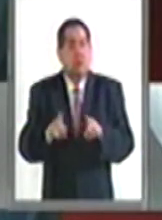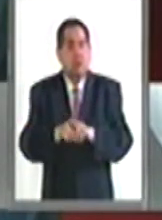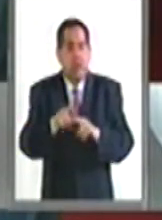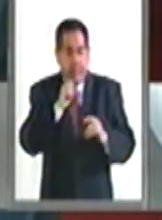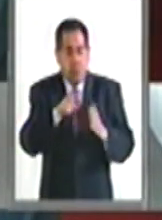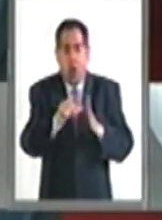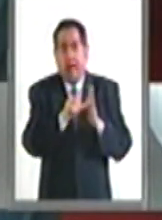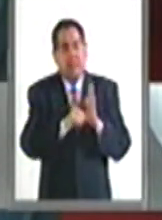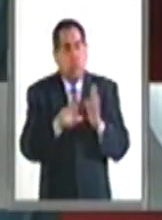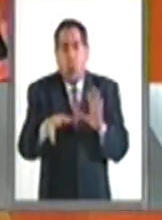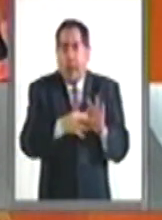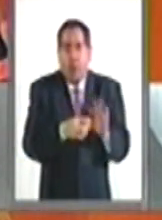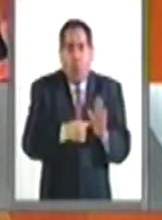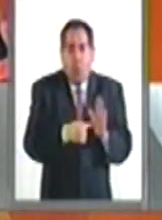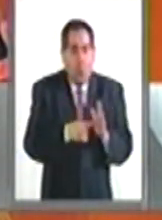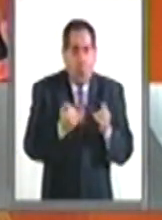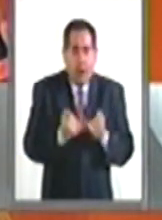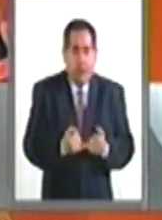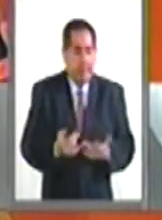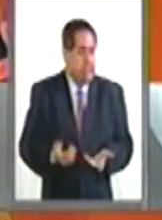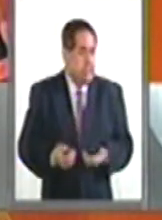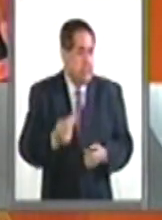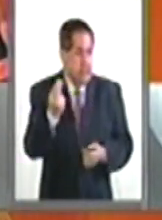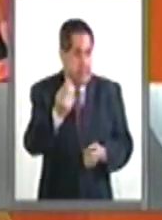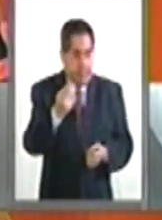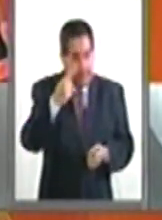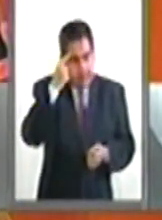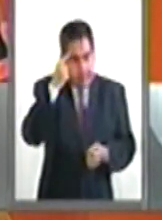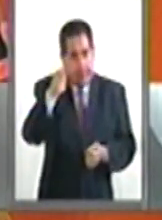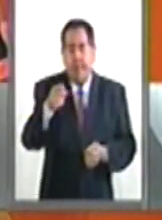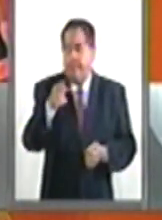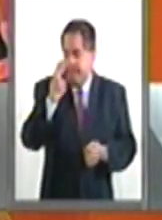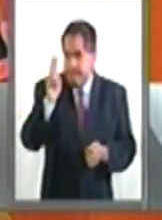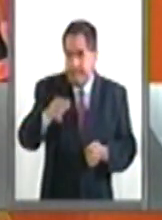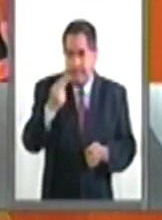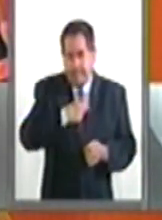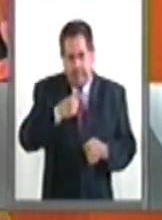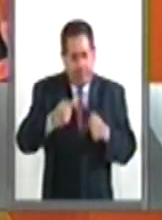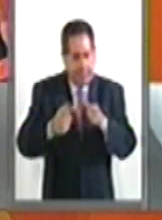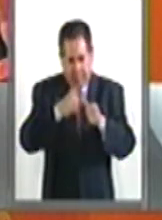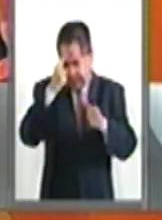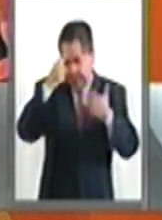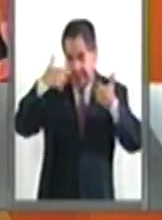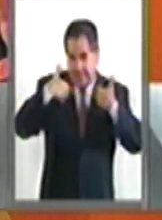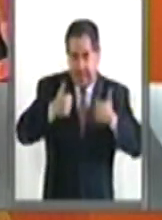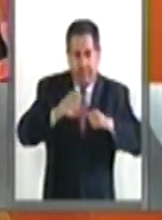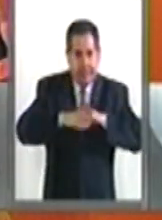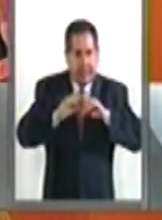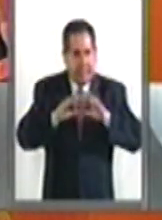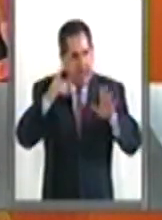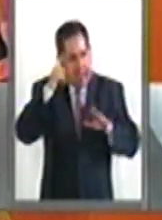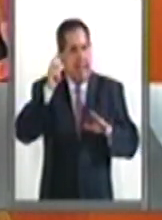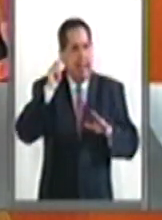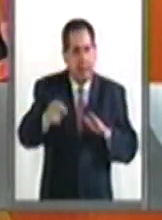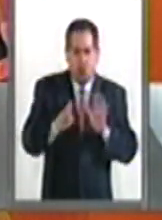el artículo citado. Necesariamente se tiene que tener conceptualizado y sometido a una